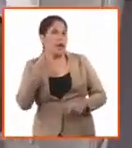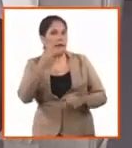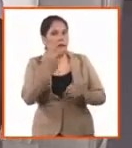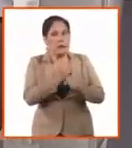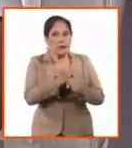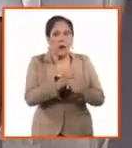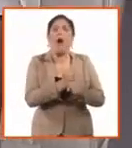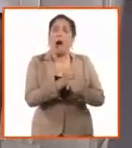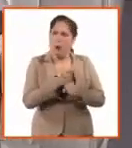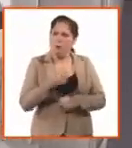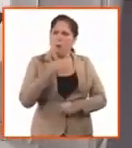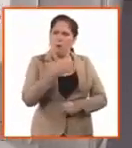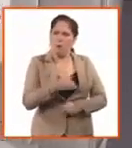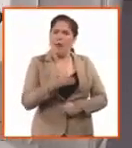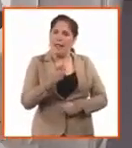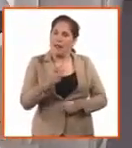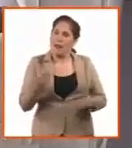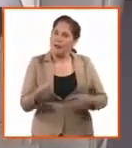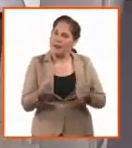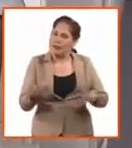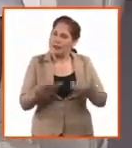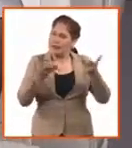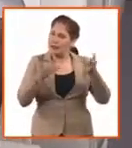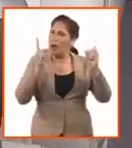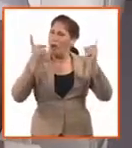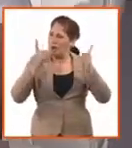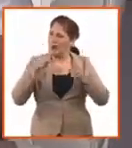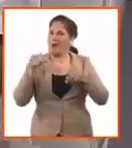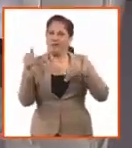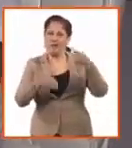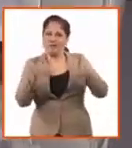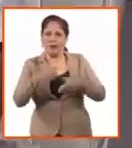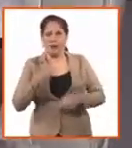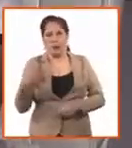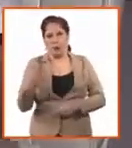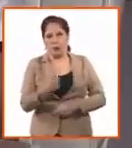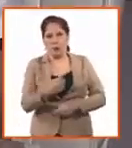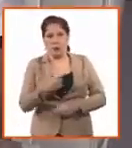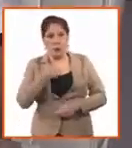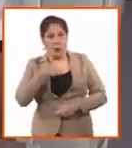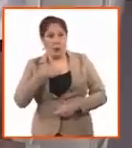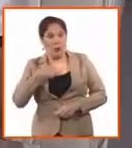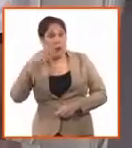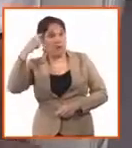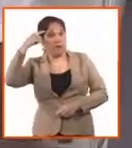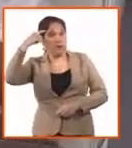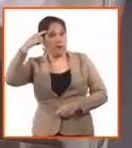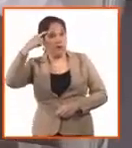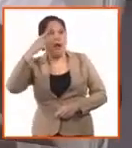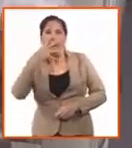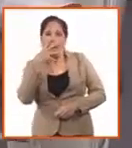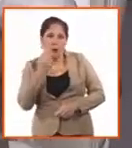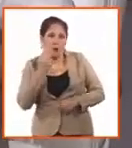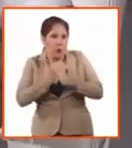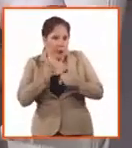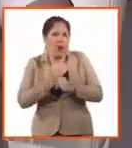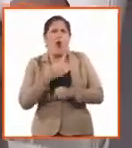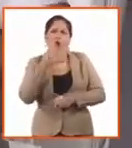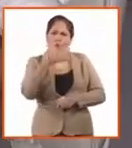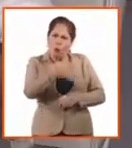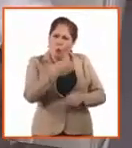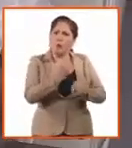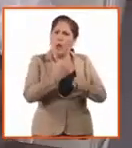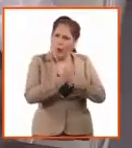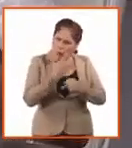material externo incentivo moral pero falta el incentivo político que lo da la participación como tú tienes ese sentido de pertenencia porque efectivamente estás construyendo